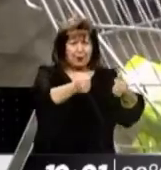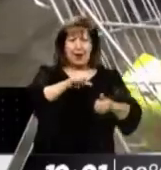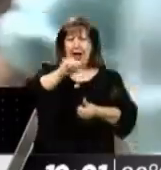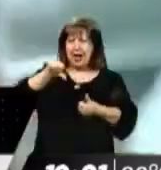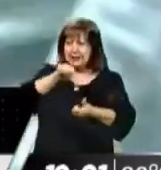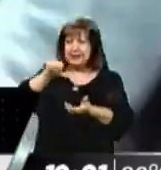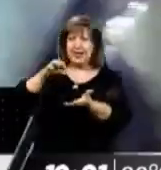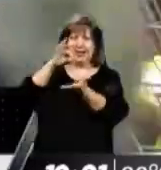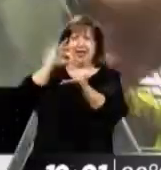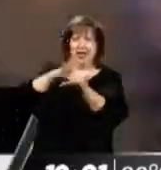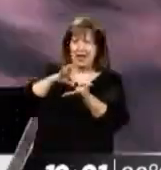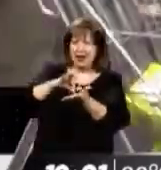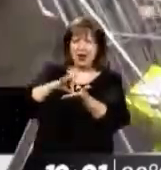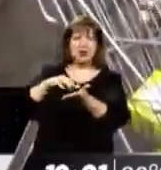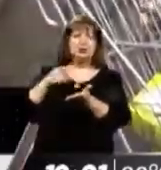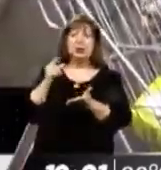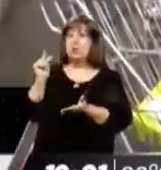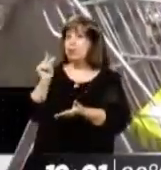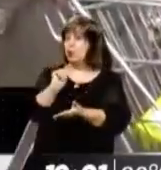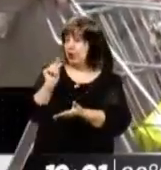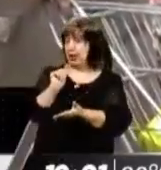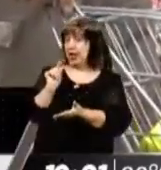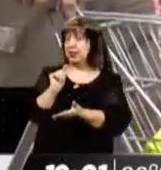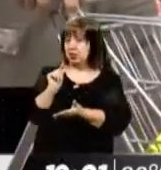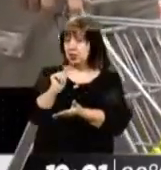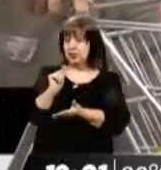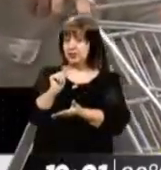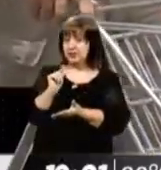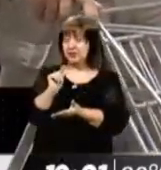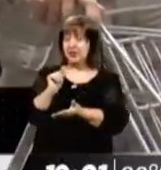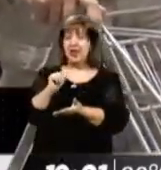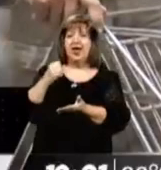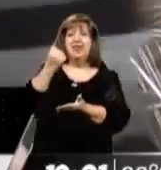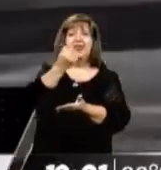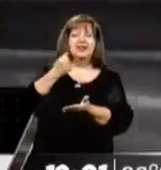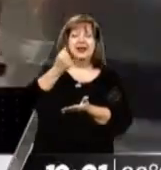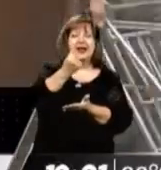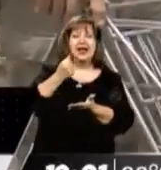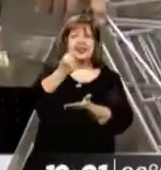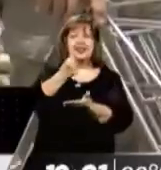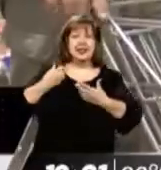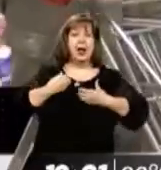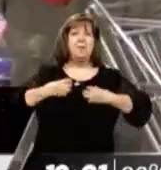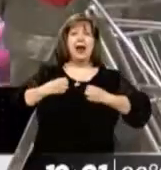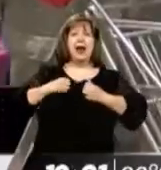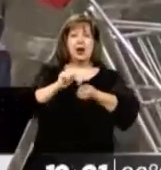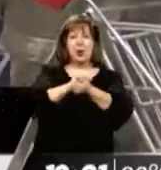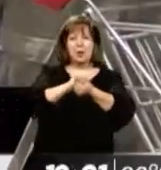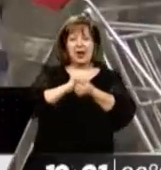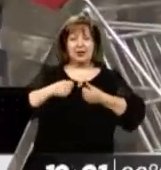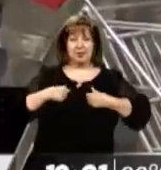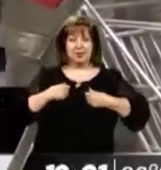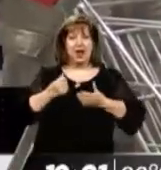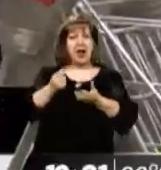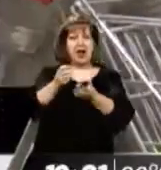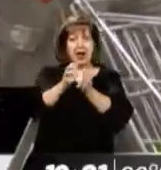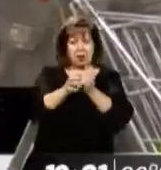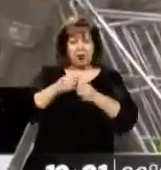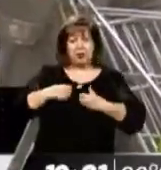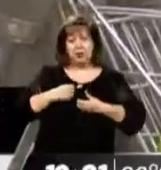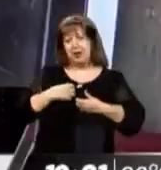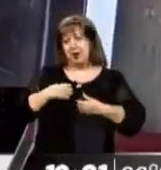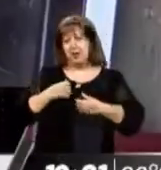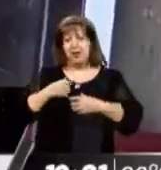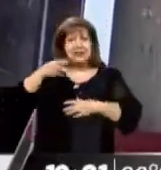aceite, arroz, está muy barato. El detergente para la ropa es muy barato. En Chile